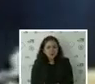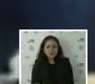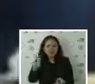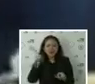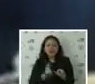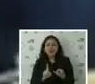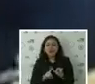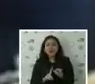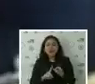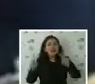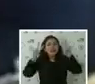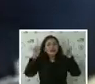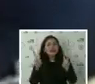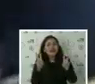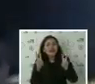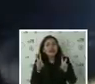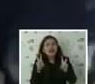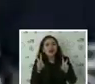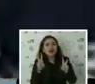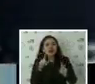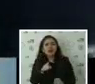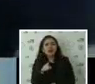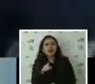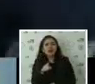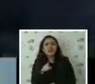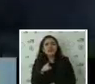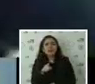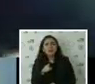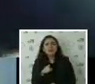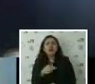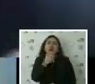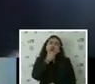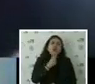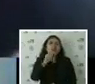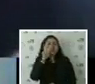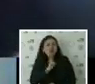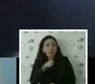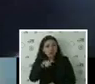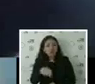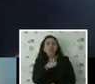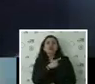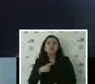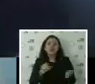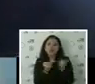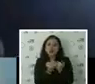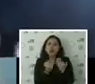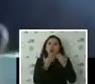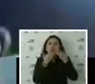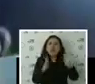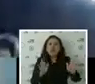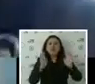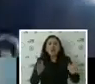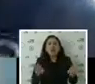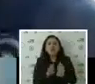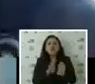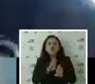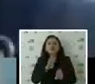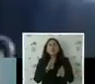Y en el ámbito de género sería abrir los